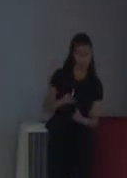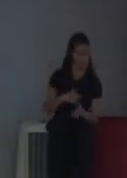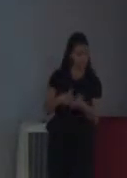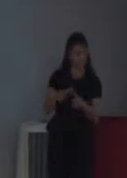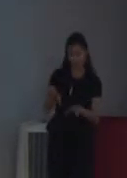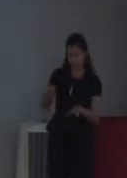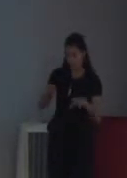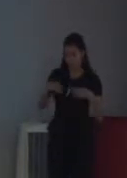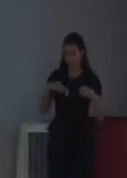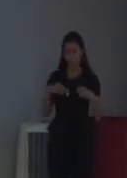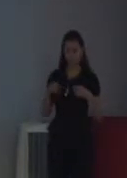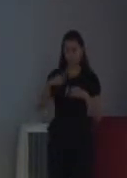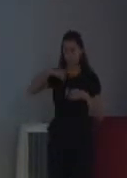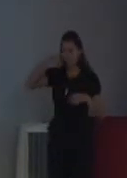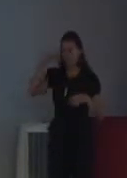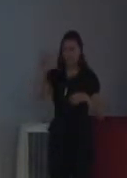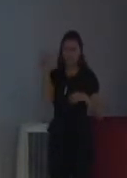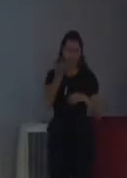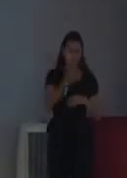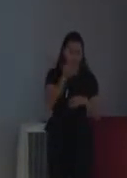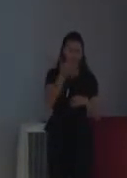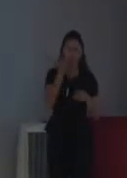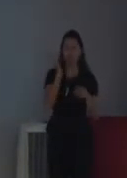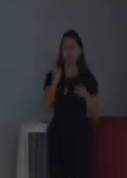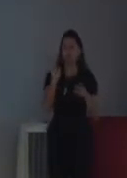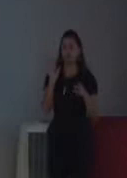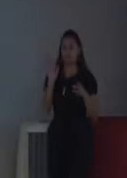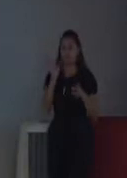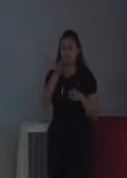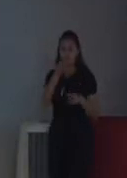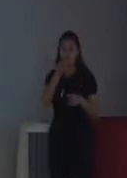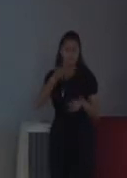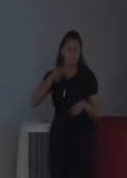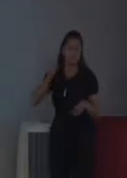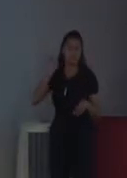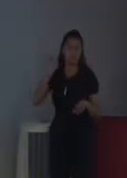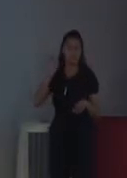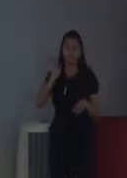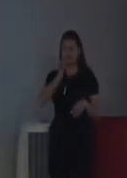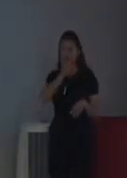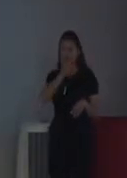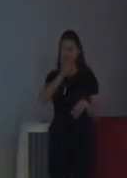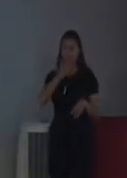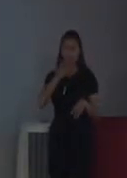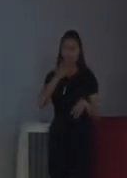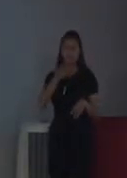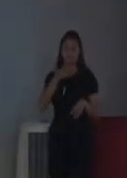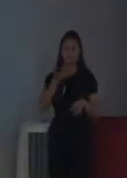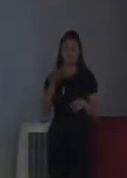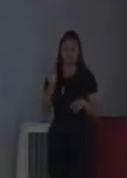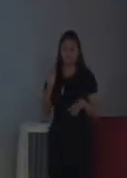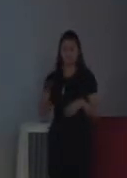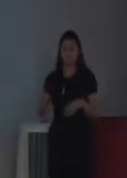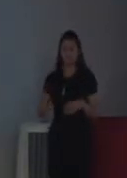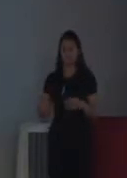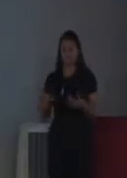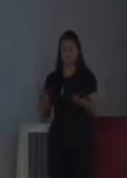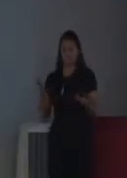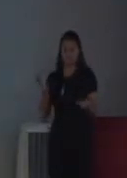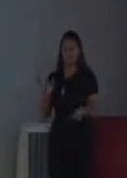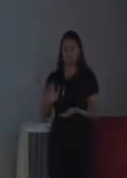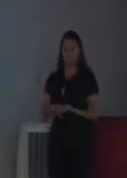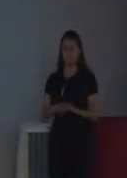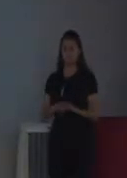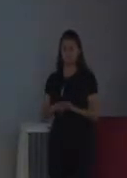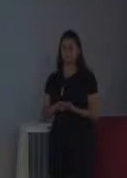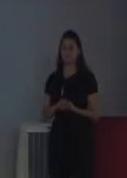es, blanco, negro, en su defecto de los homosexuales, lesbianas, gays,